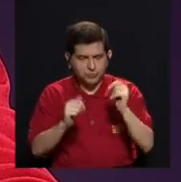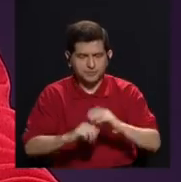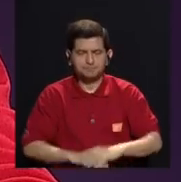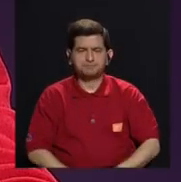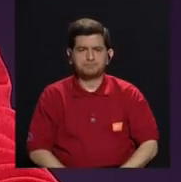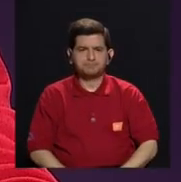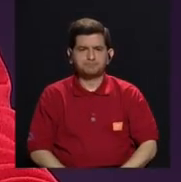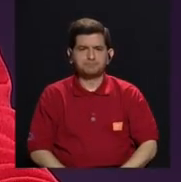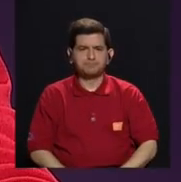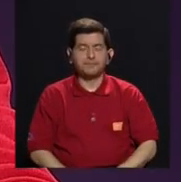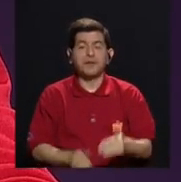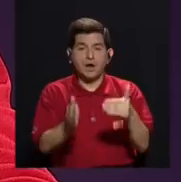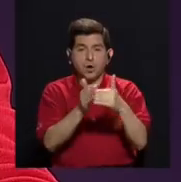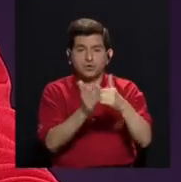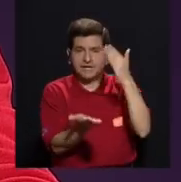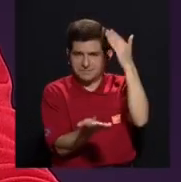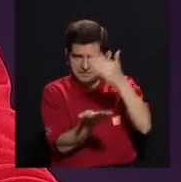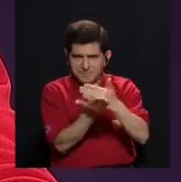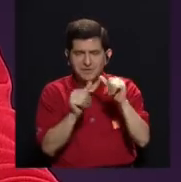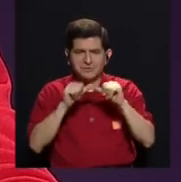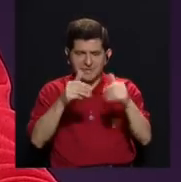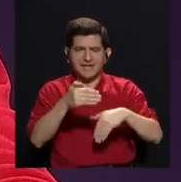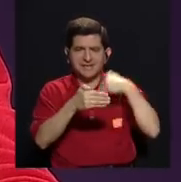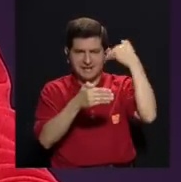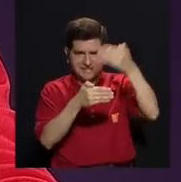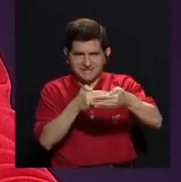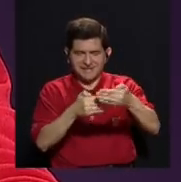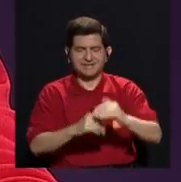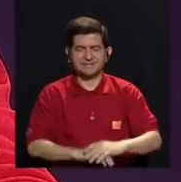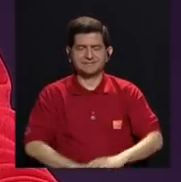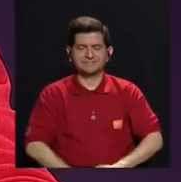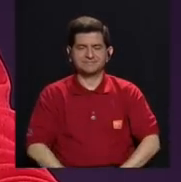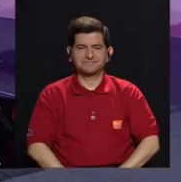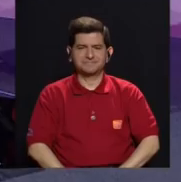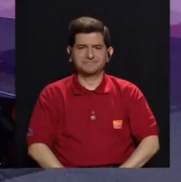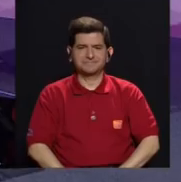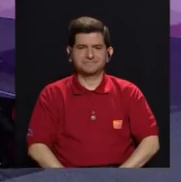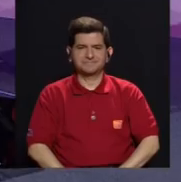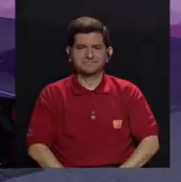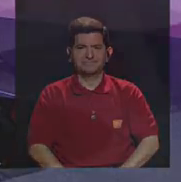bueno vamos de nuevo a una pausa ya que regresamos muchas gracias